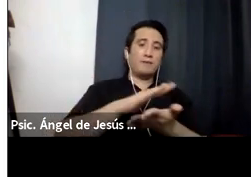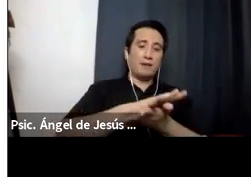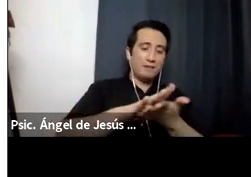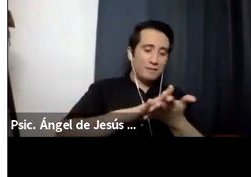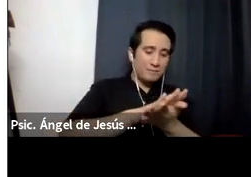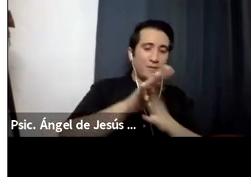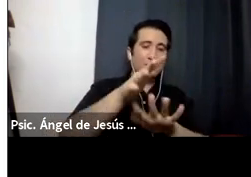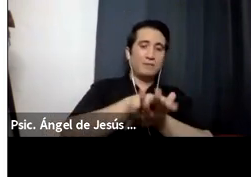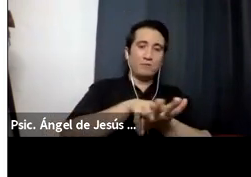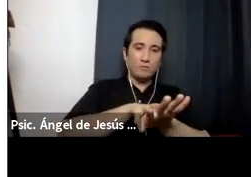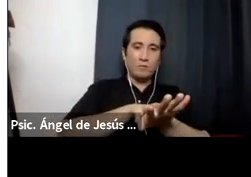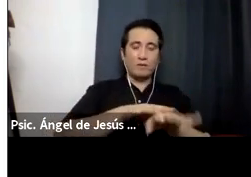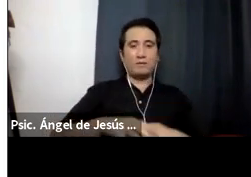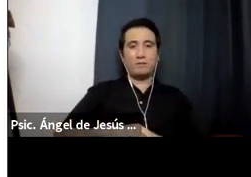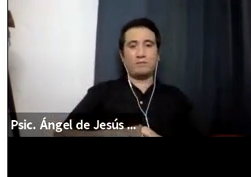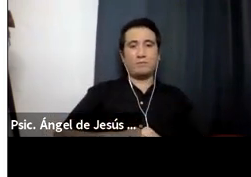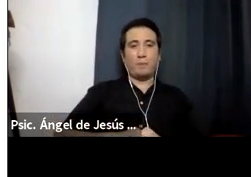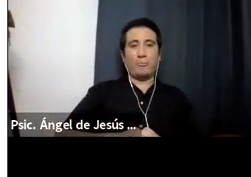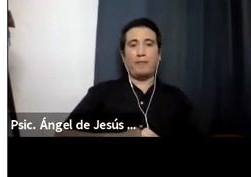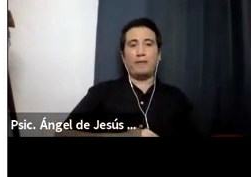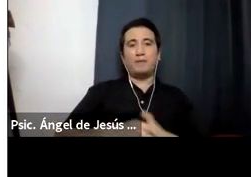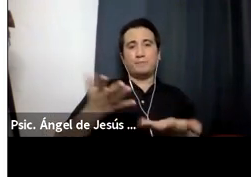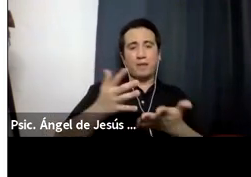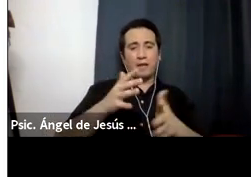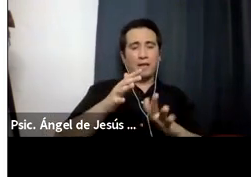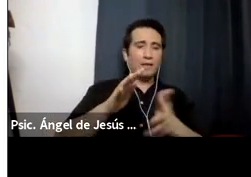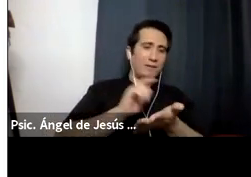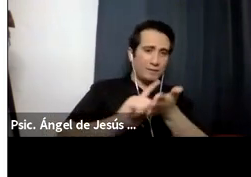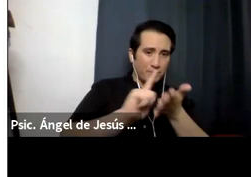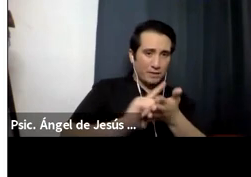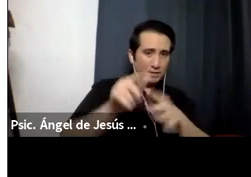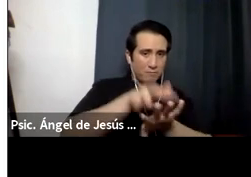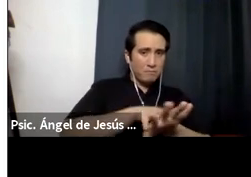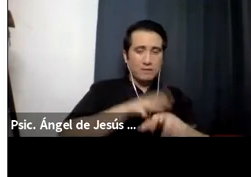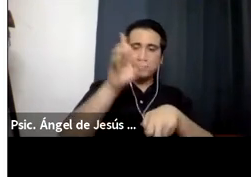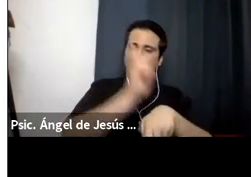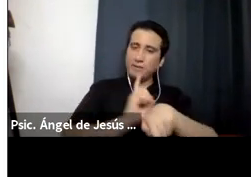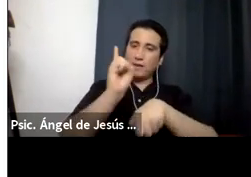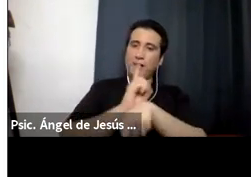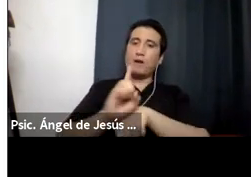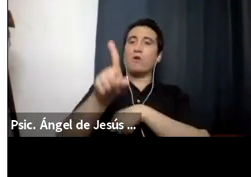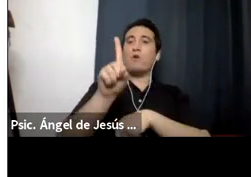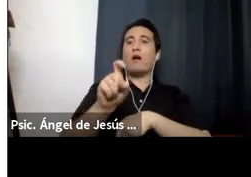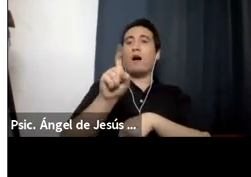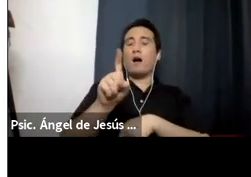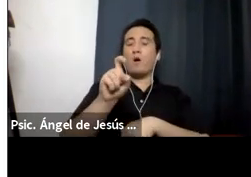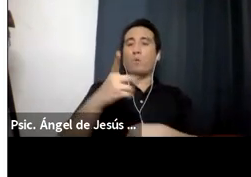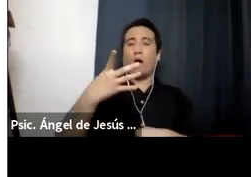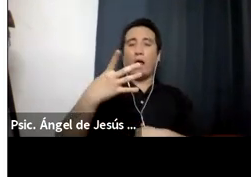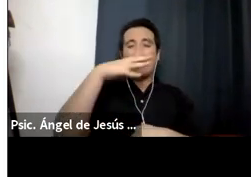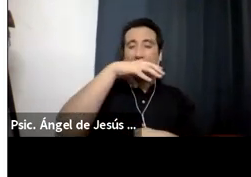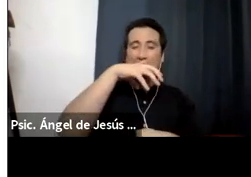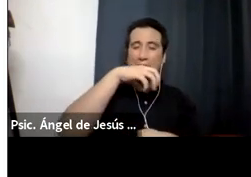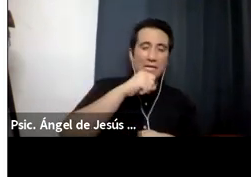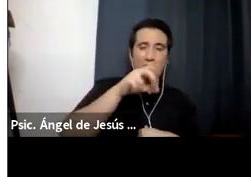pies. El lavado de los pies debe de ser absolutamente diario, con agua tibia. Se recomienda que